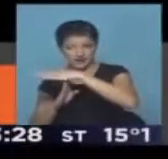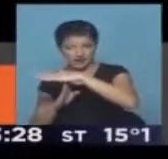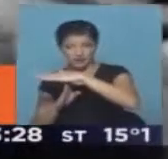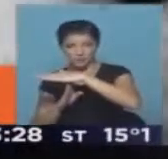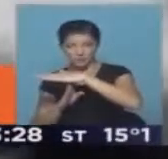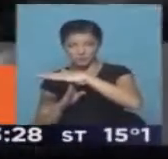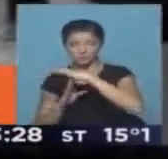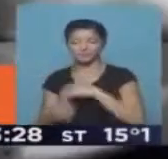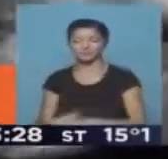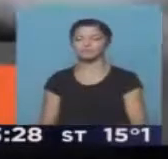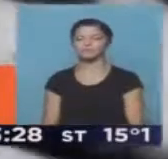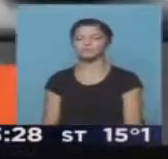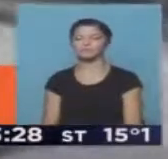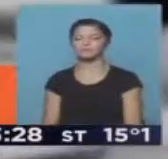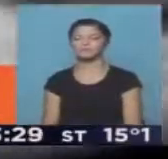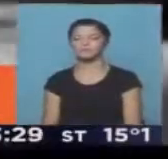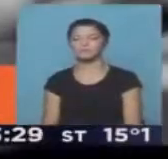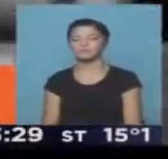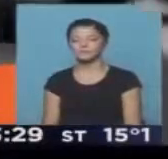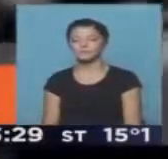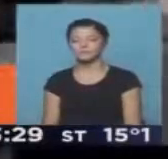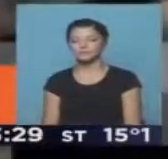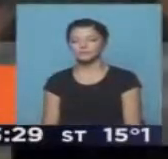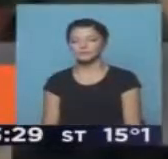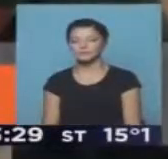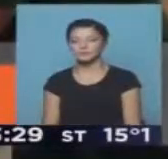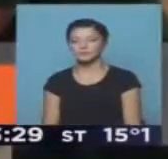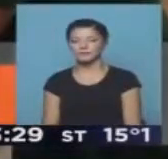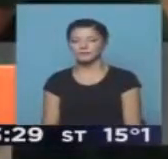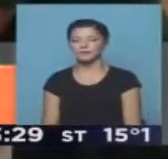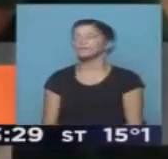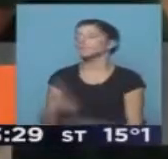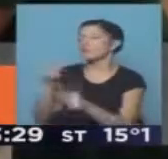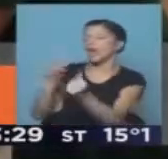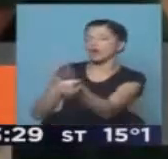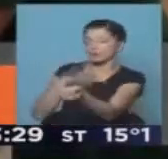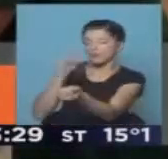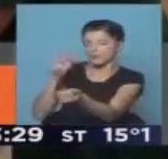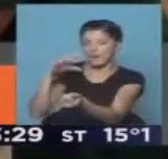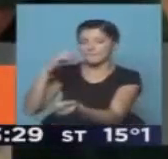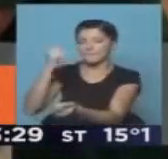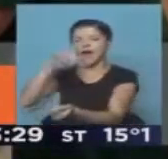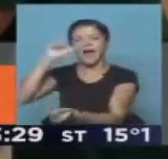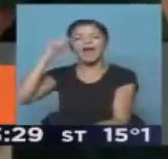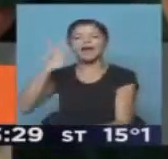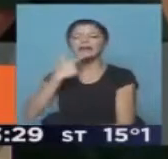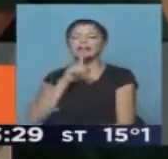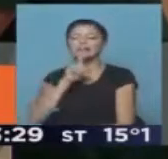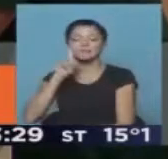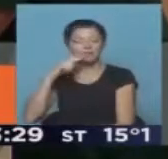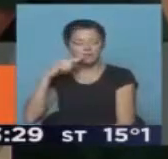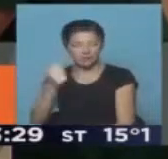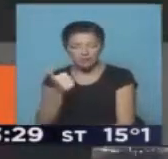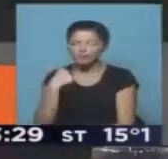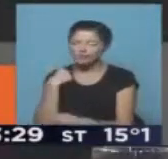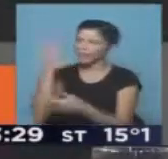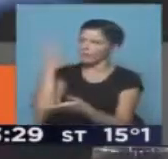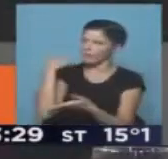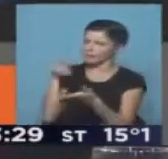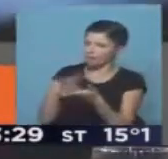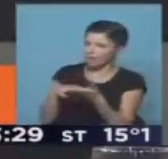y digamos conectando con la tradición muy palestina que es notable yo estableciendo ahí algunas crónicas de aquellos de